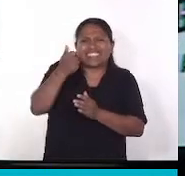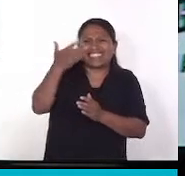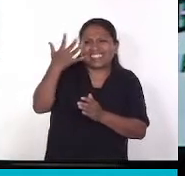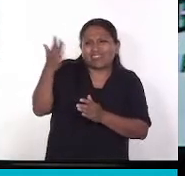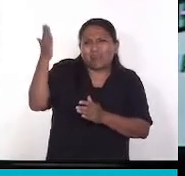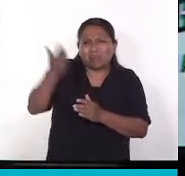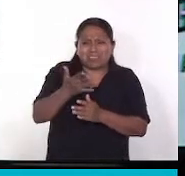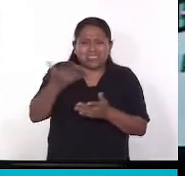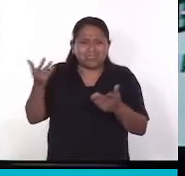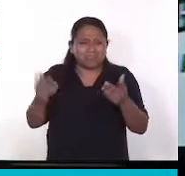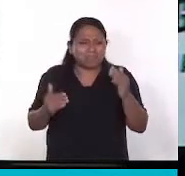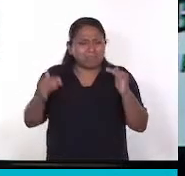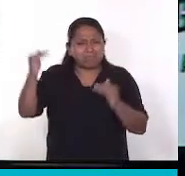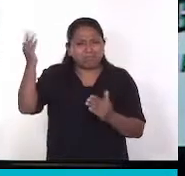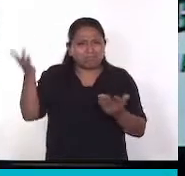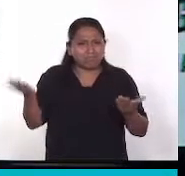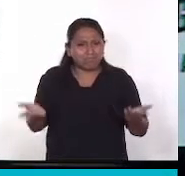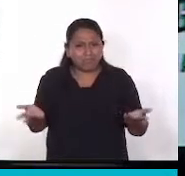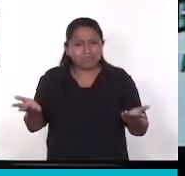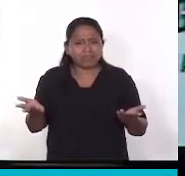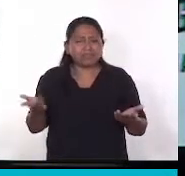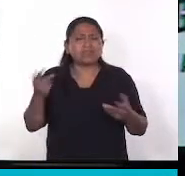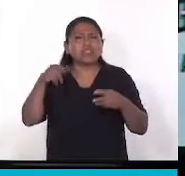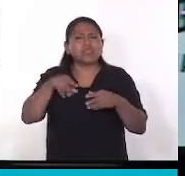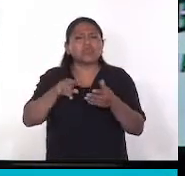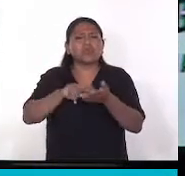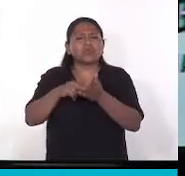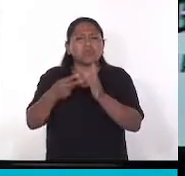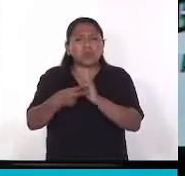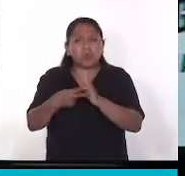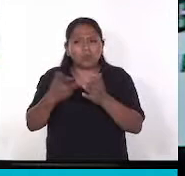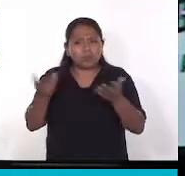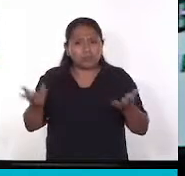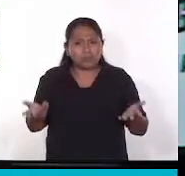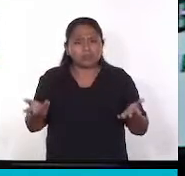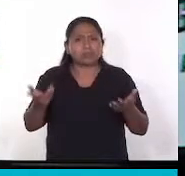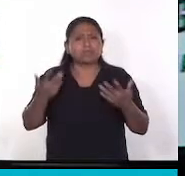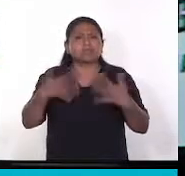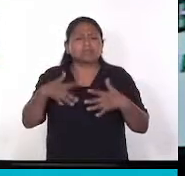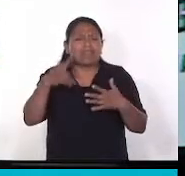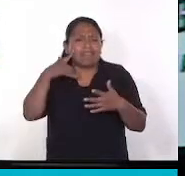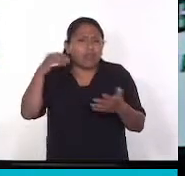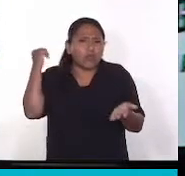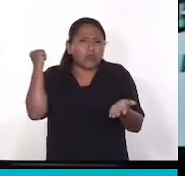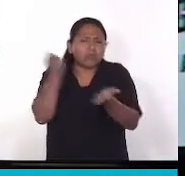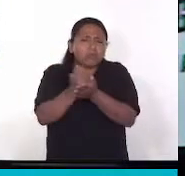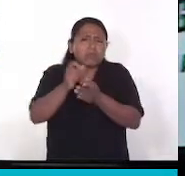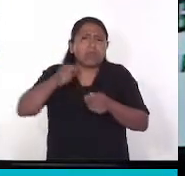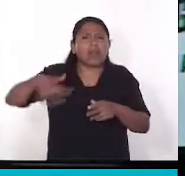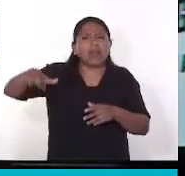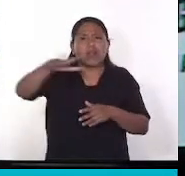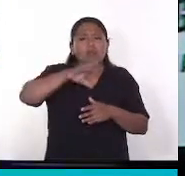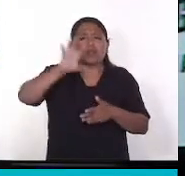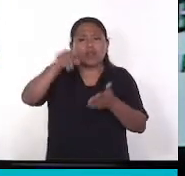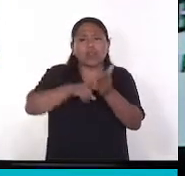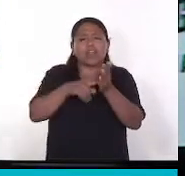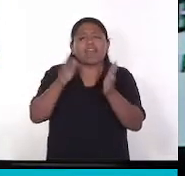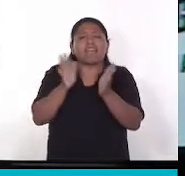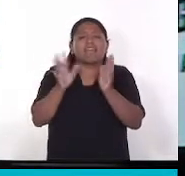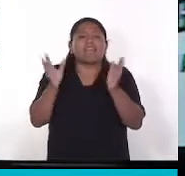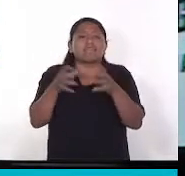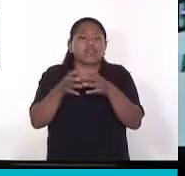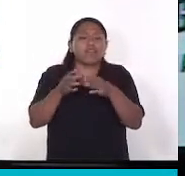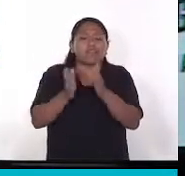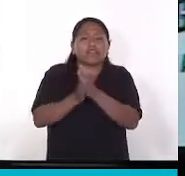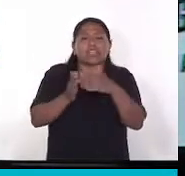65%. Entonces tenemos un problema que implica un enorme impacto para la población bonaerense desde el Frente de Izquierda, que